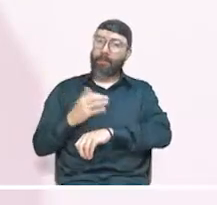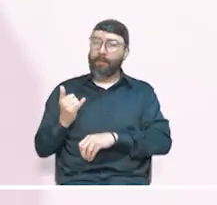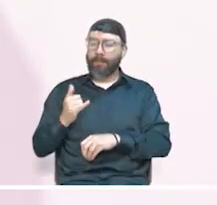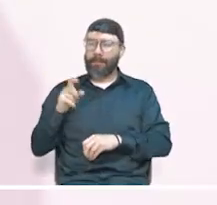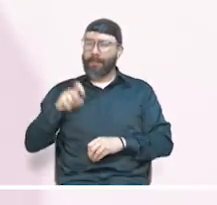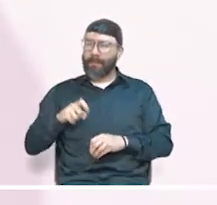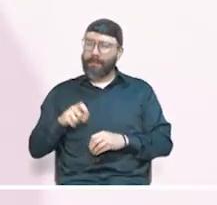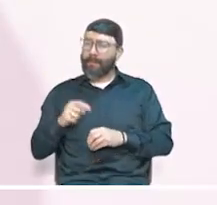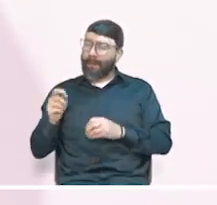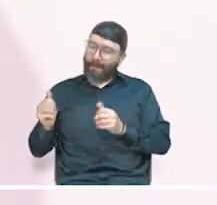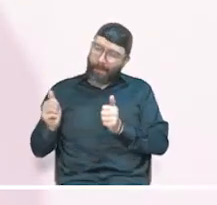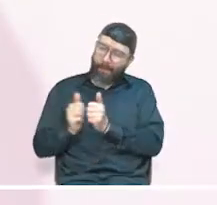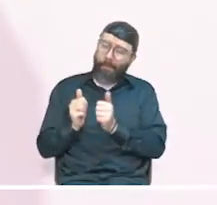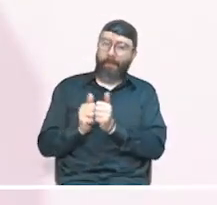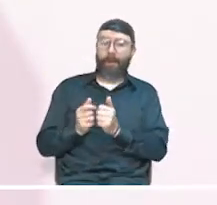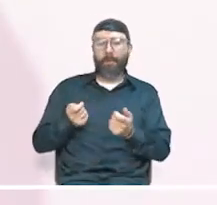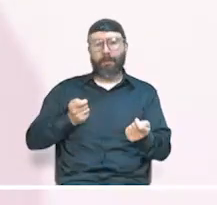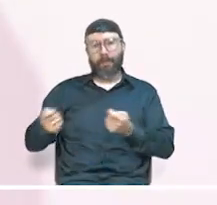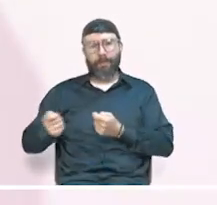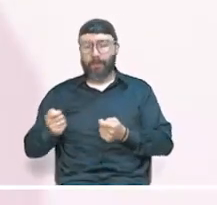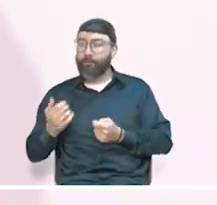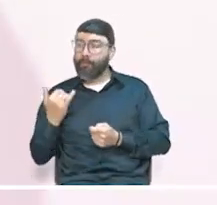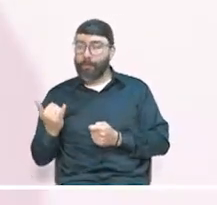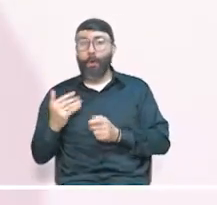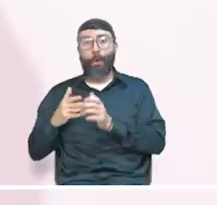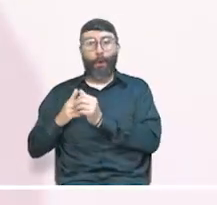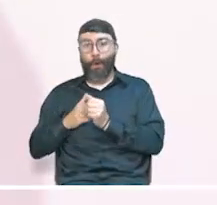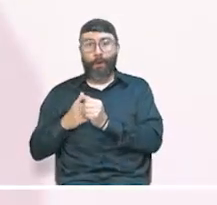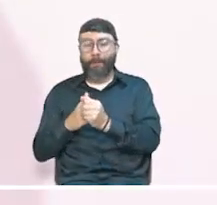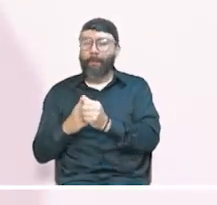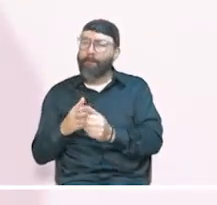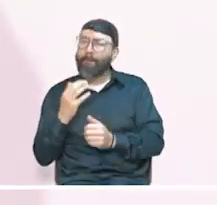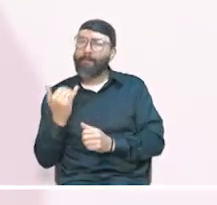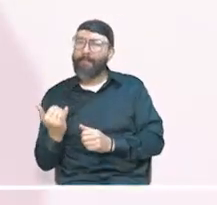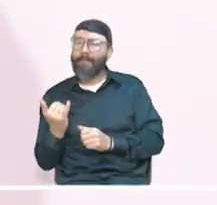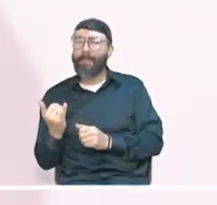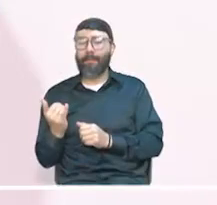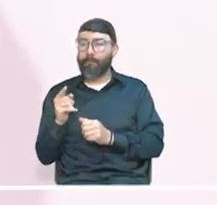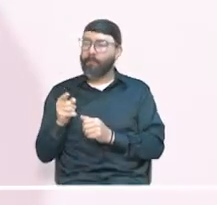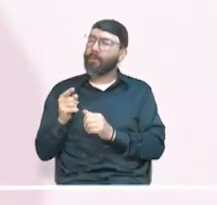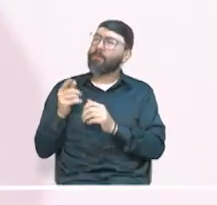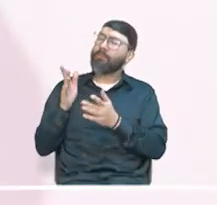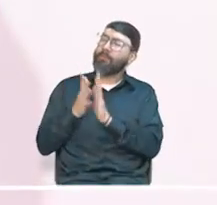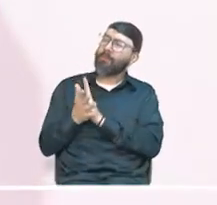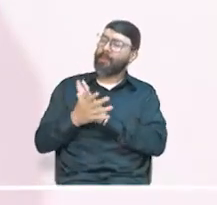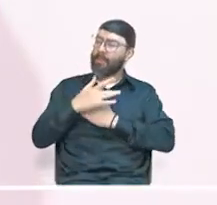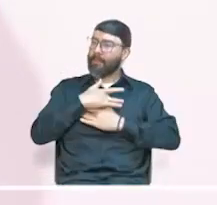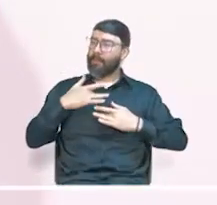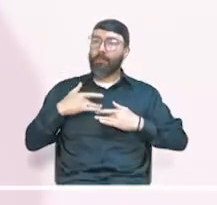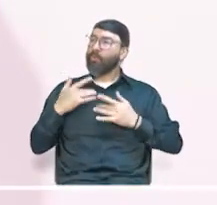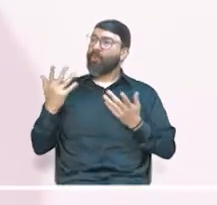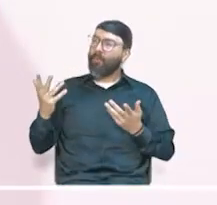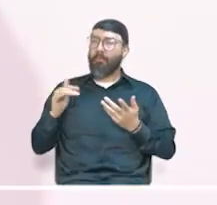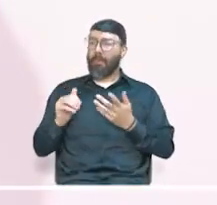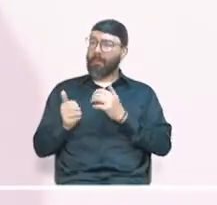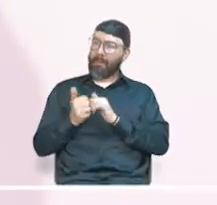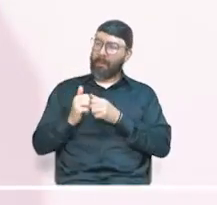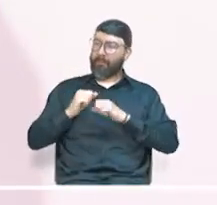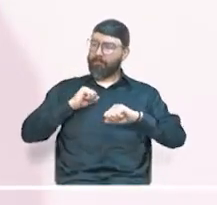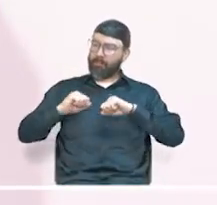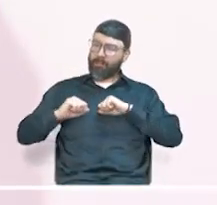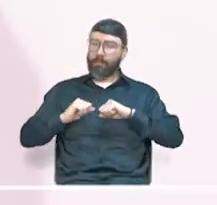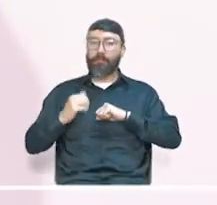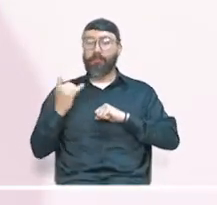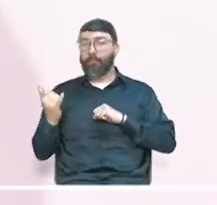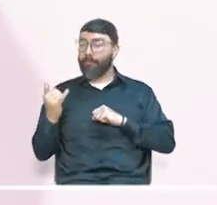un acompañamiento, requiere una orientación. En Parques de la Salud cuentan entonces con la consulta de deportología, con todo el